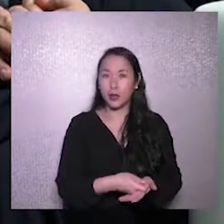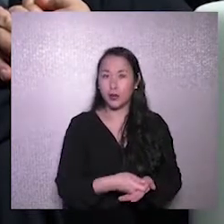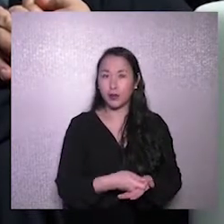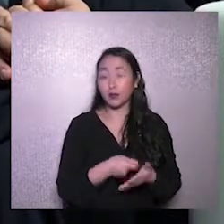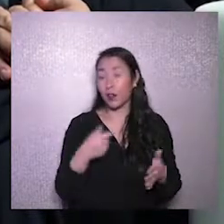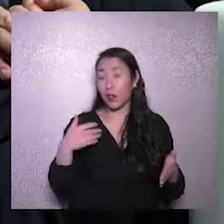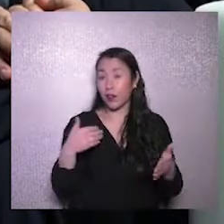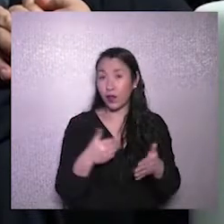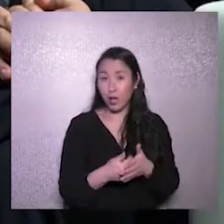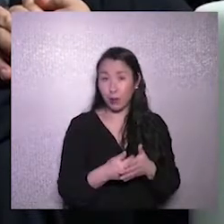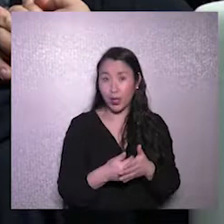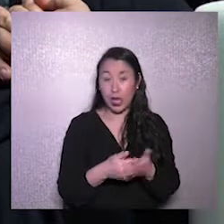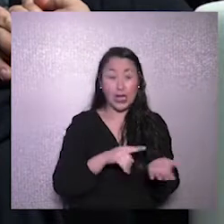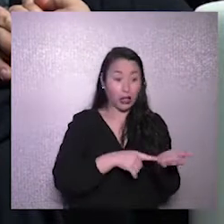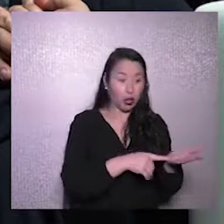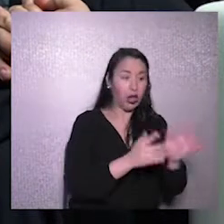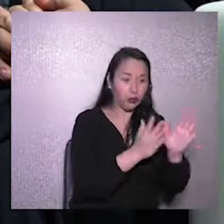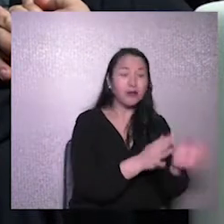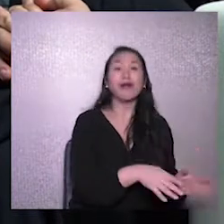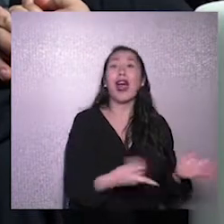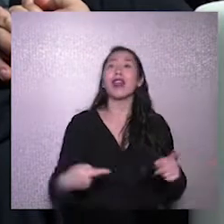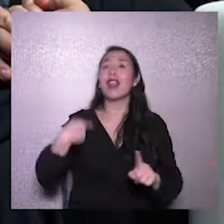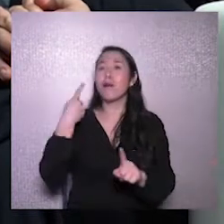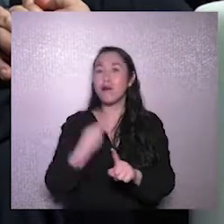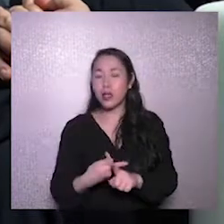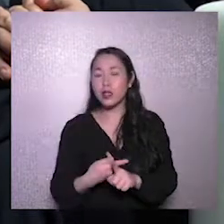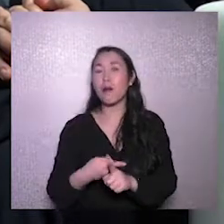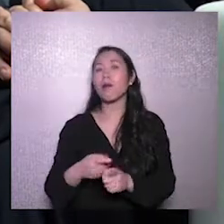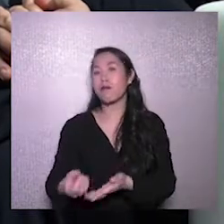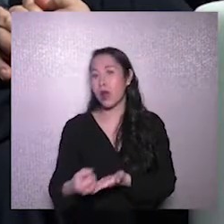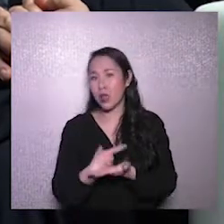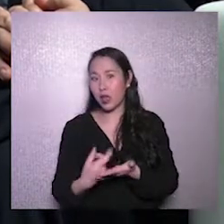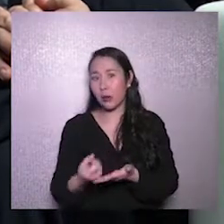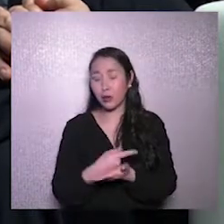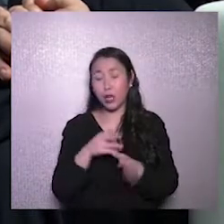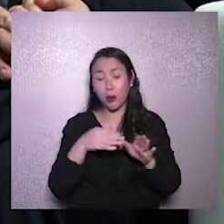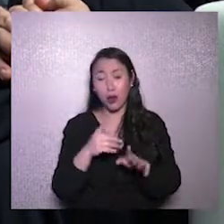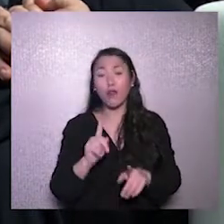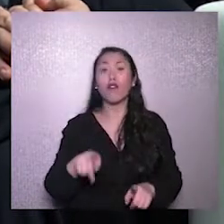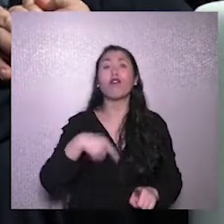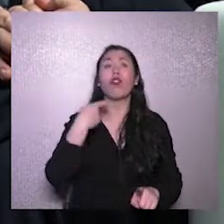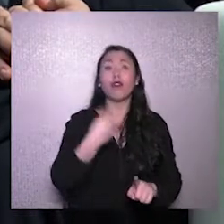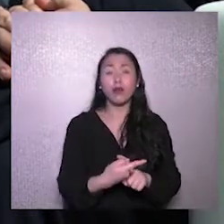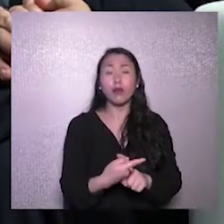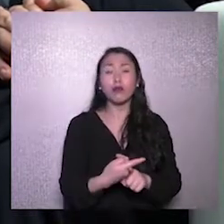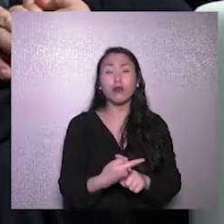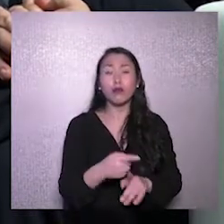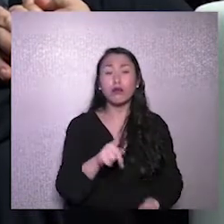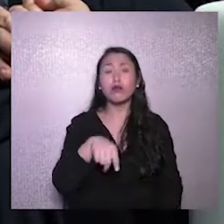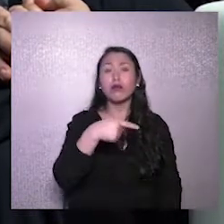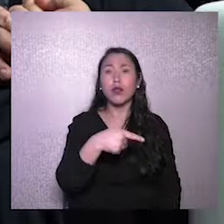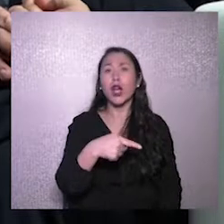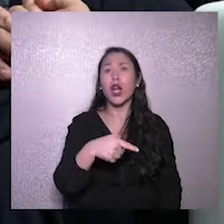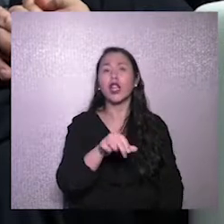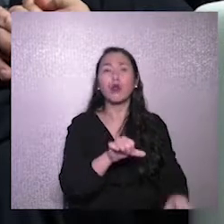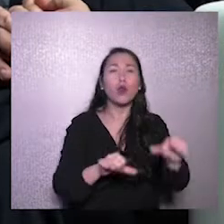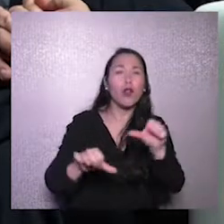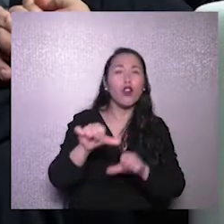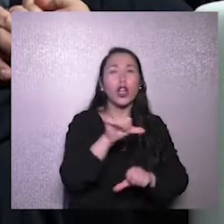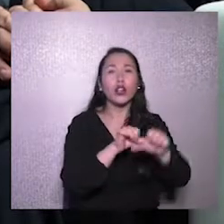finalmente, aparte de tecnología, en medicamentos. Habría que volver en algún momento a tener un laboratorio